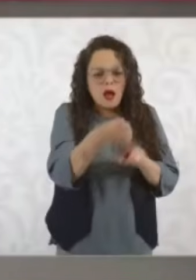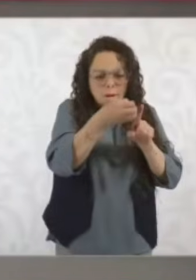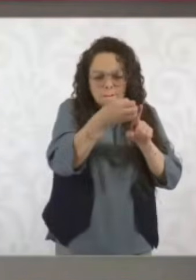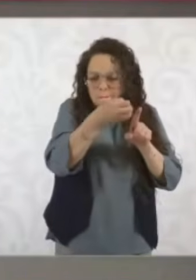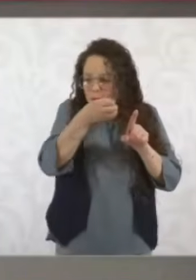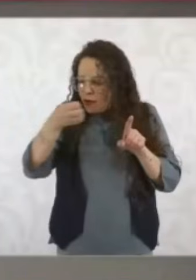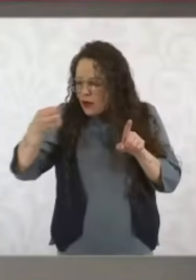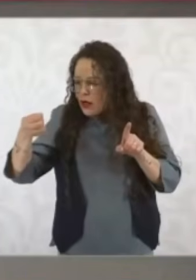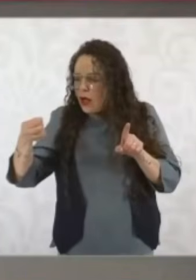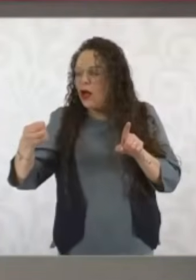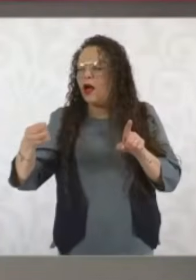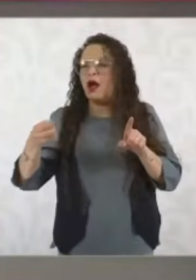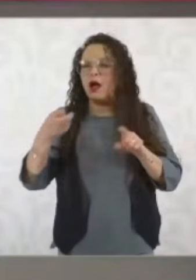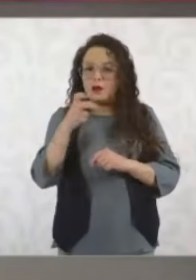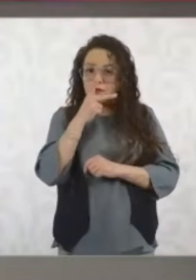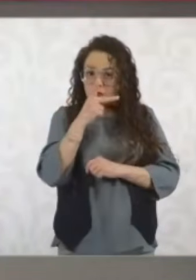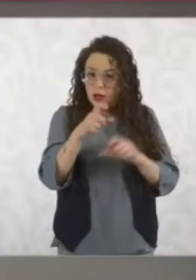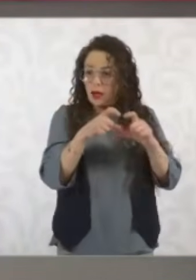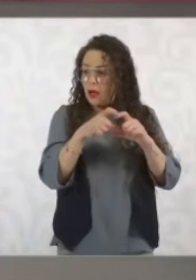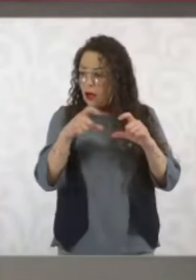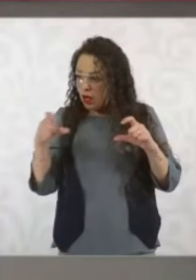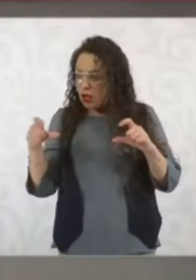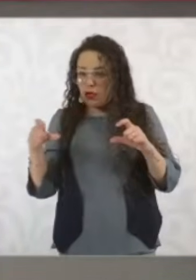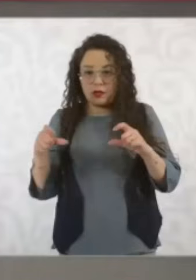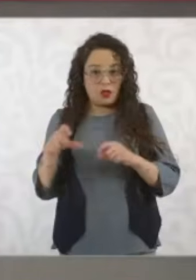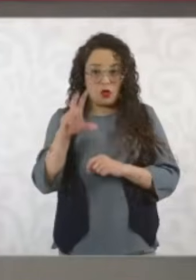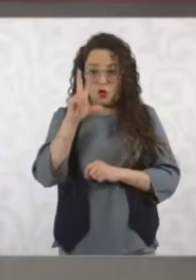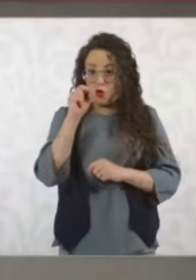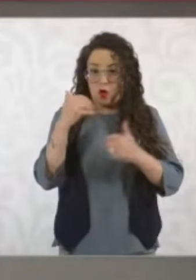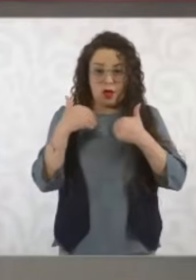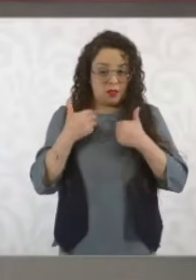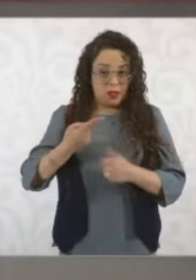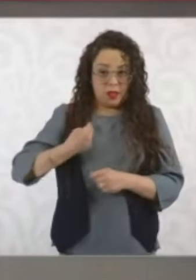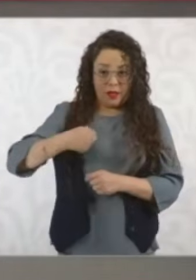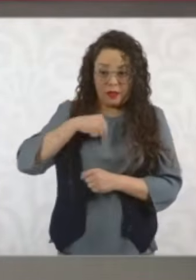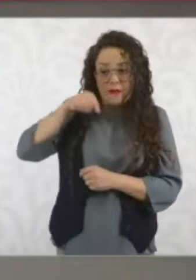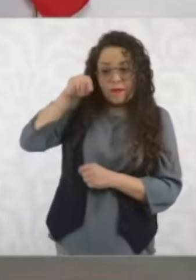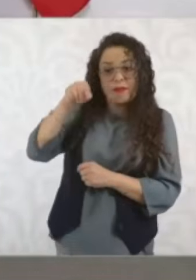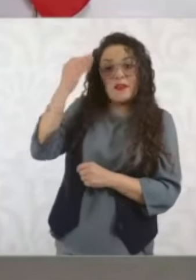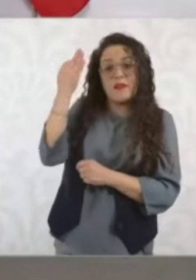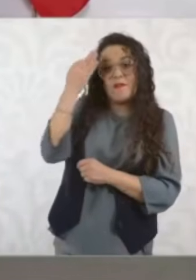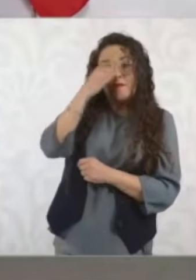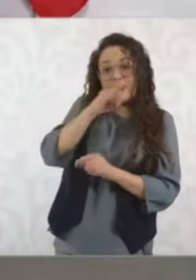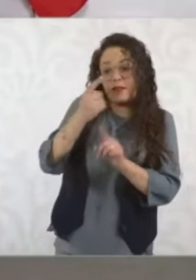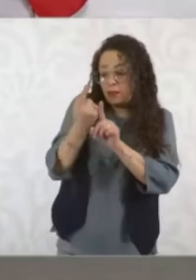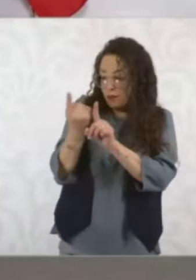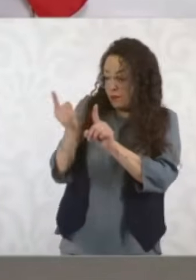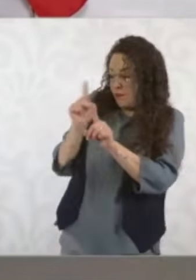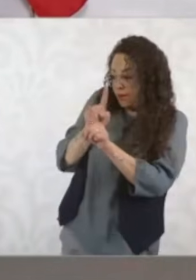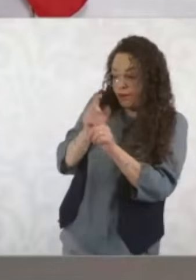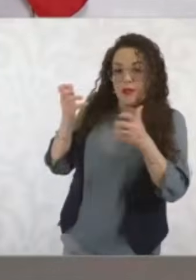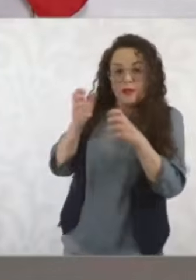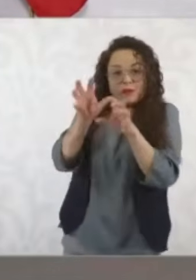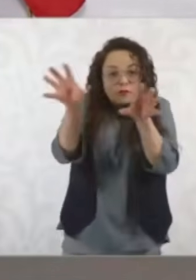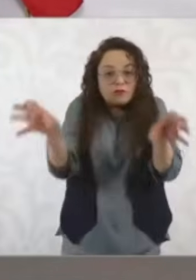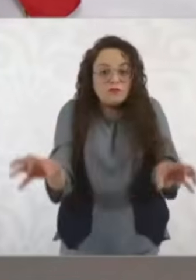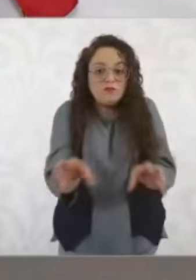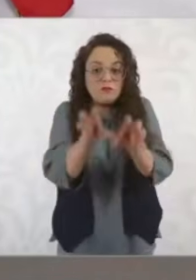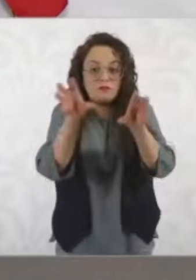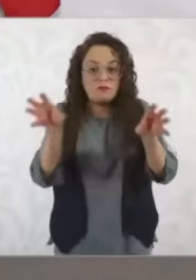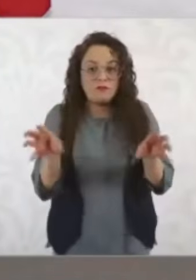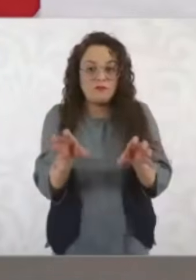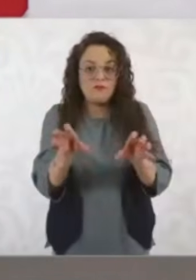si nosotros no entendemos que eso está artificialmente creado atrás, podemos tener la